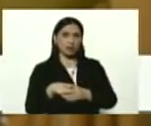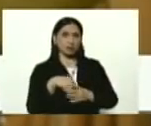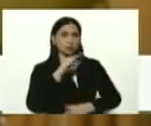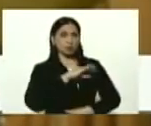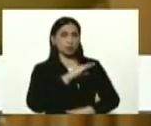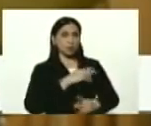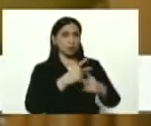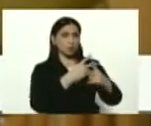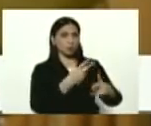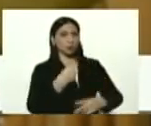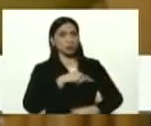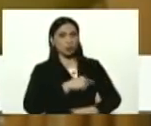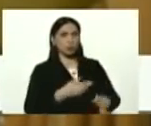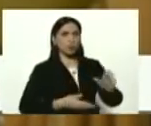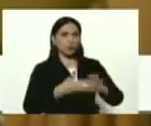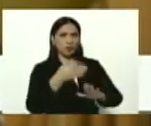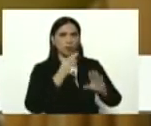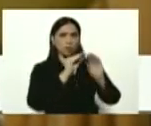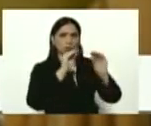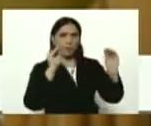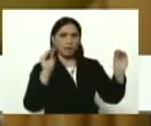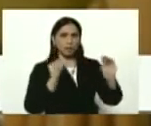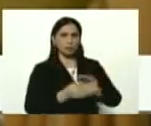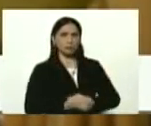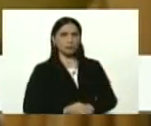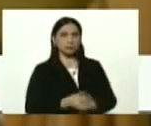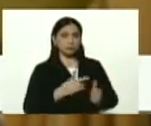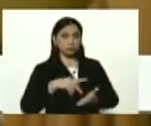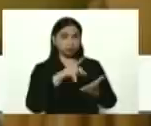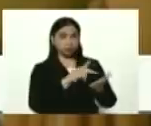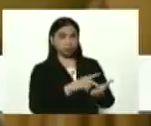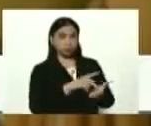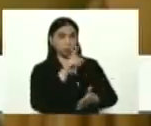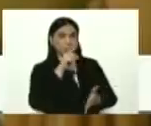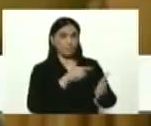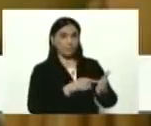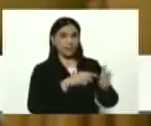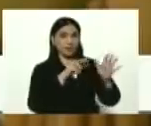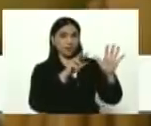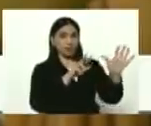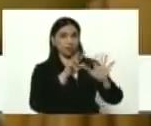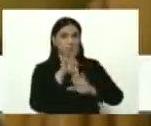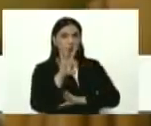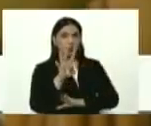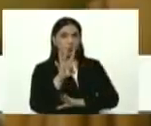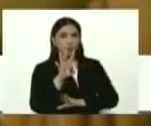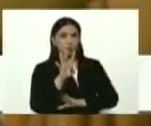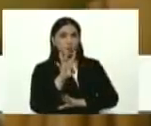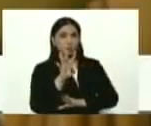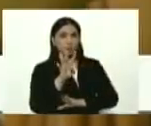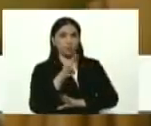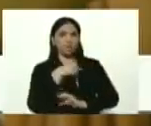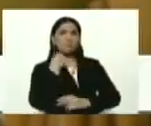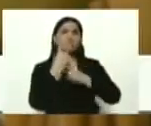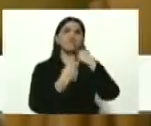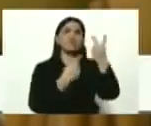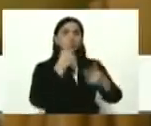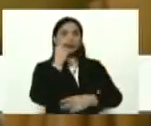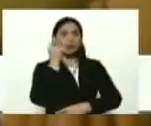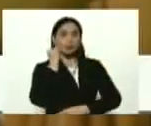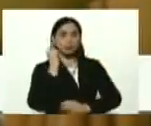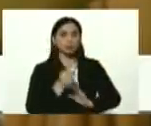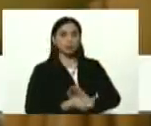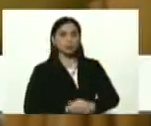voluntaria, nosotros fuimos a un llamado, participaron 1.084 delegados y